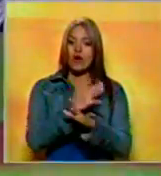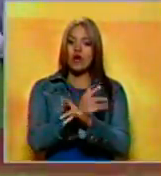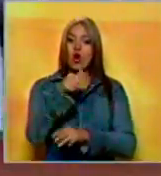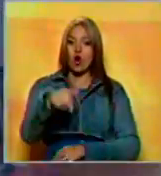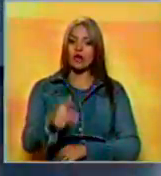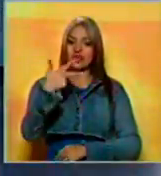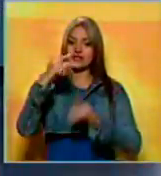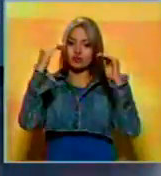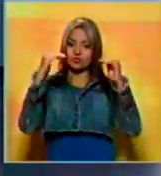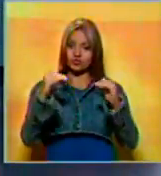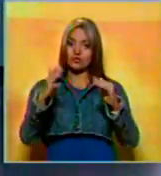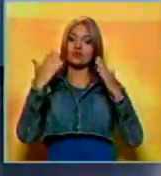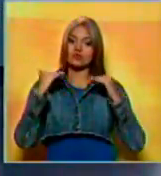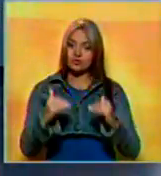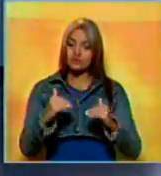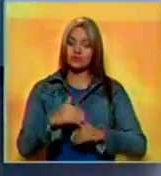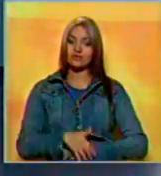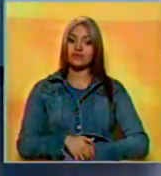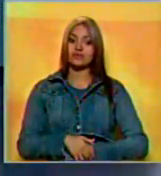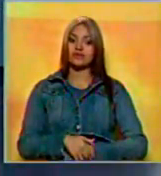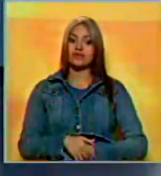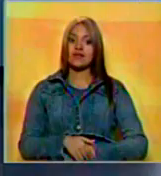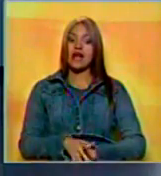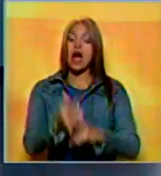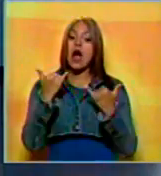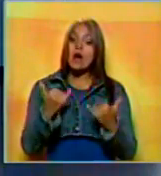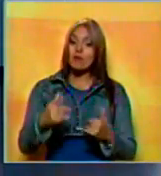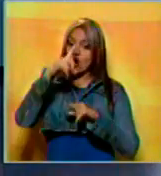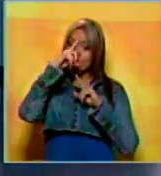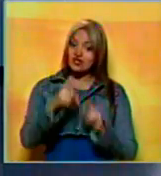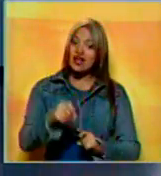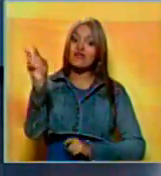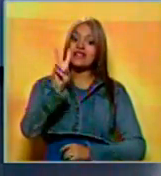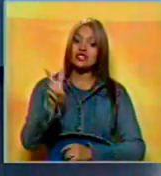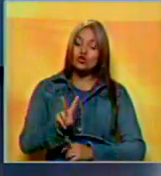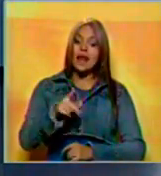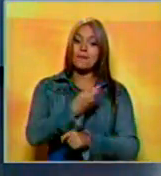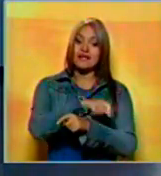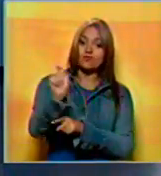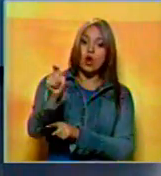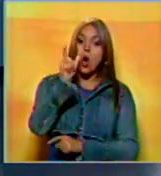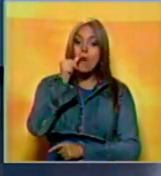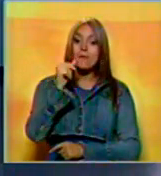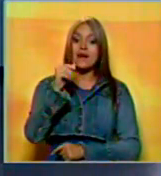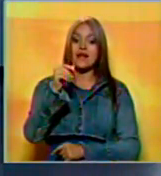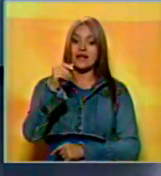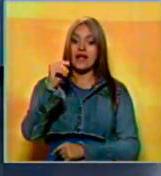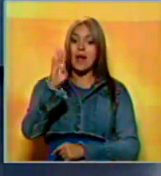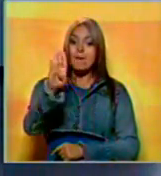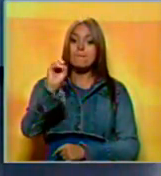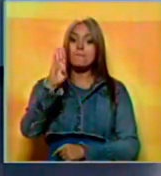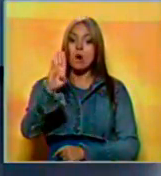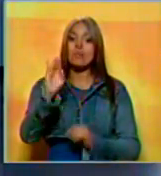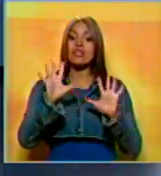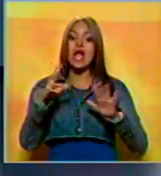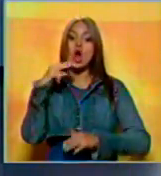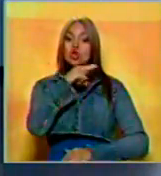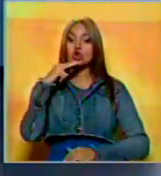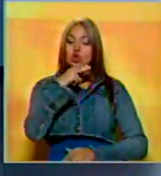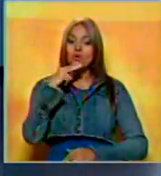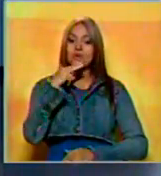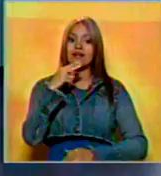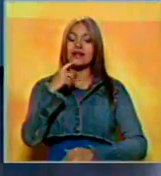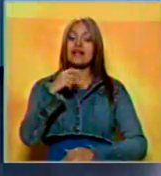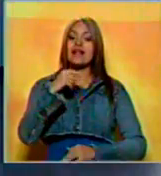Detroit. Ya pasando a nuestra pelota en el béisbol profesional venezolano, Bob Abreu dijo estar listo para jugar desde el 10 de octubre. El jardinero de los Leones